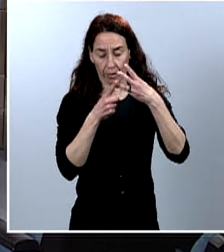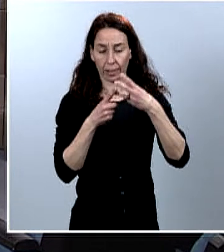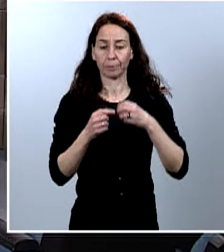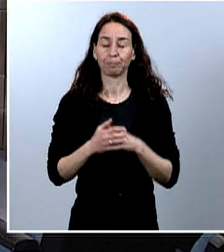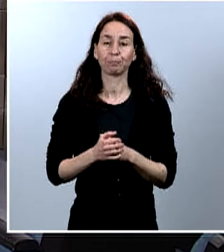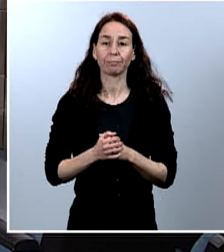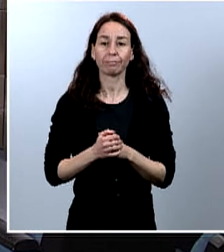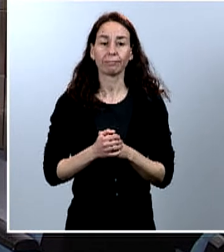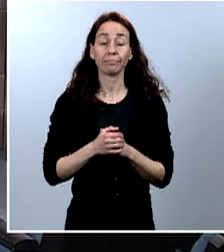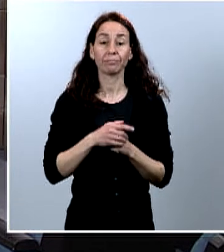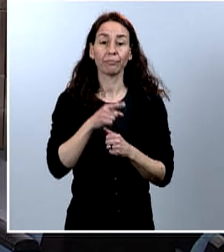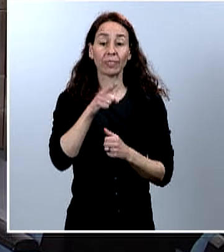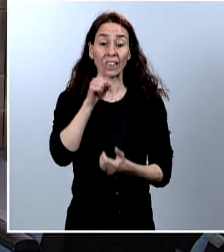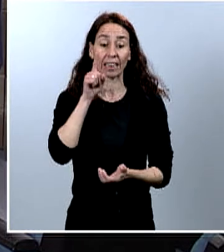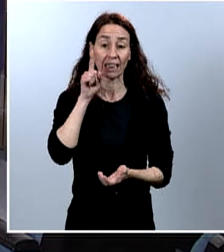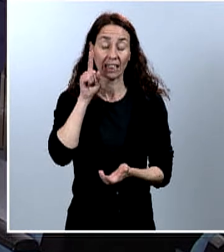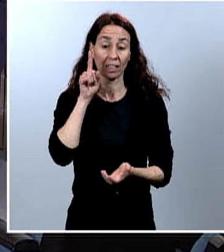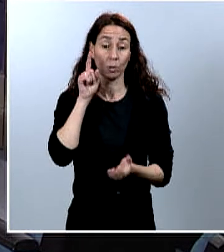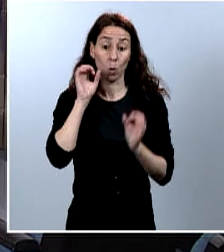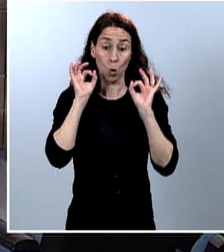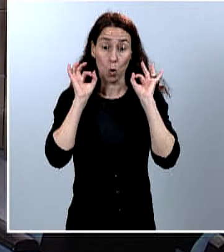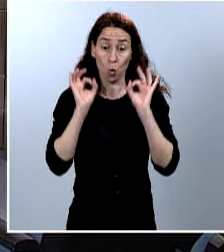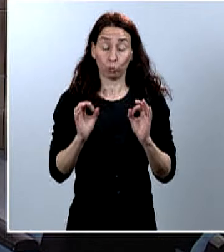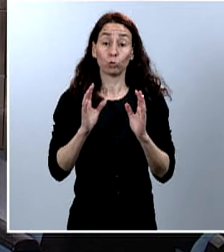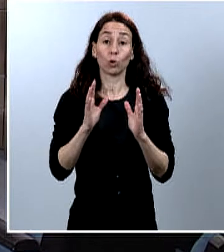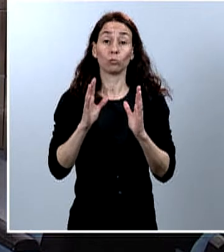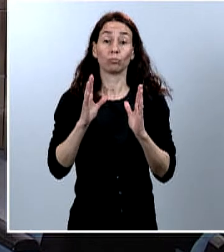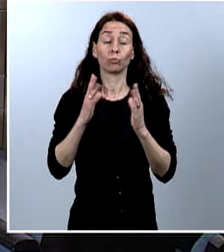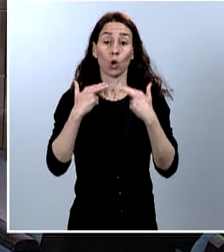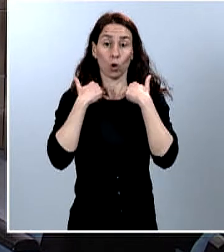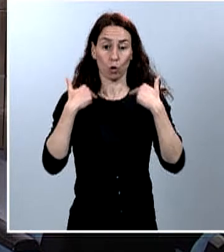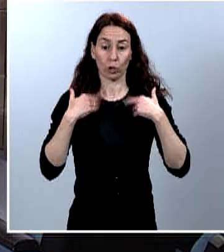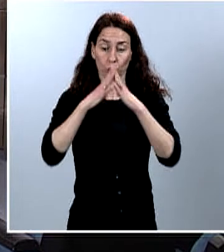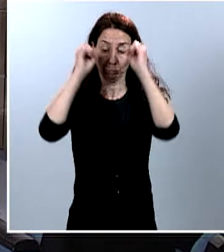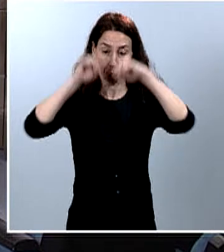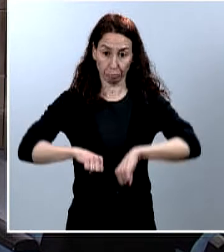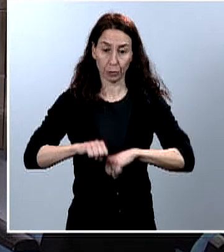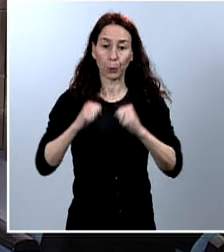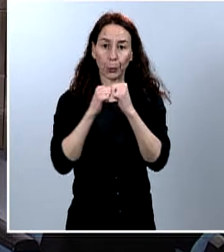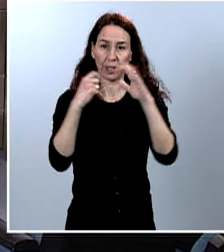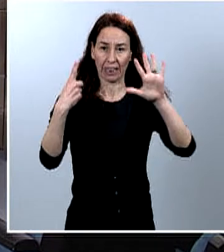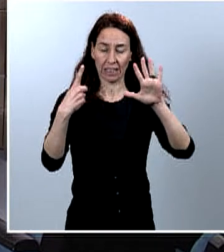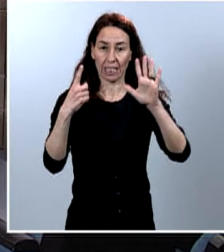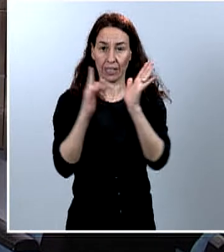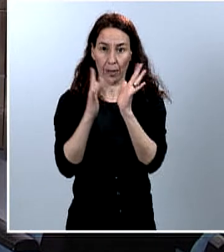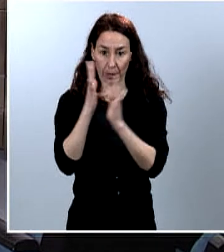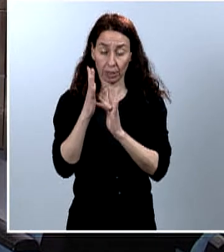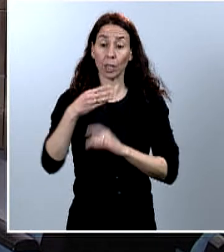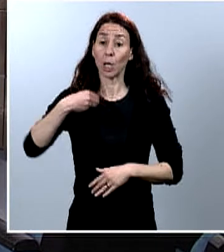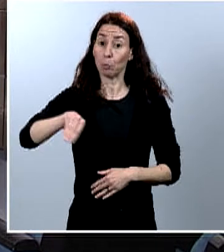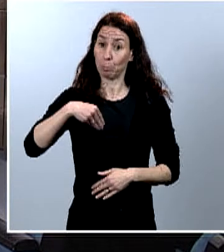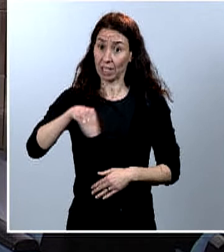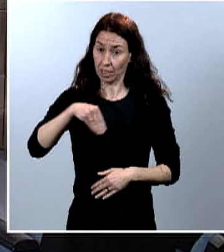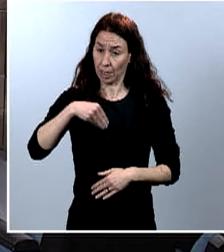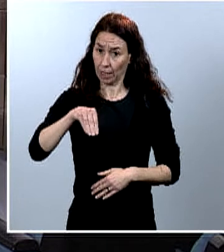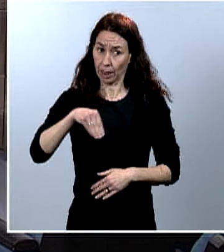el día en el que el Congreso aprobó la prórroga del estado de alarma hasta el 26 de abril, el presidente Sánchez se mostró convencido de que tendría que solicitar